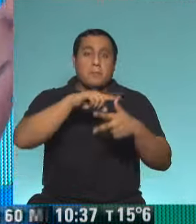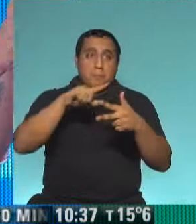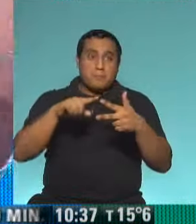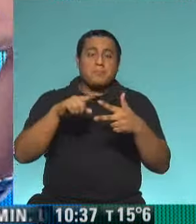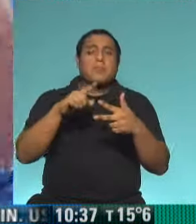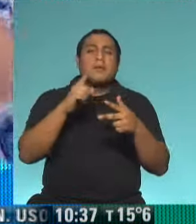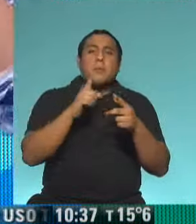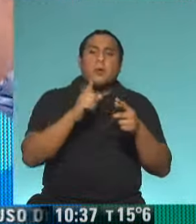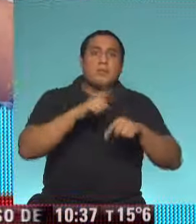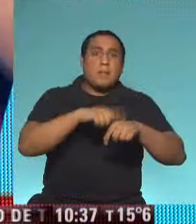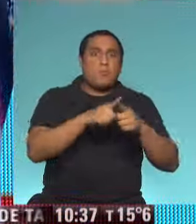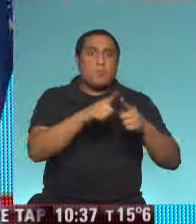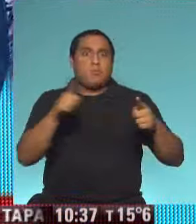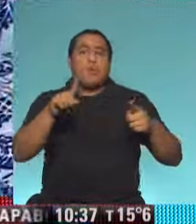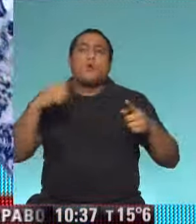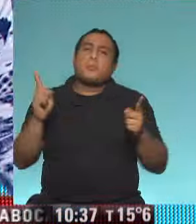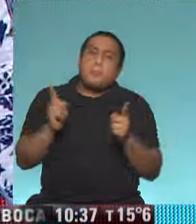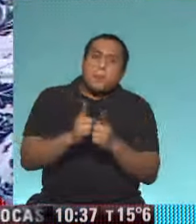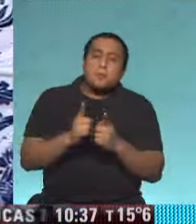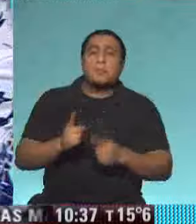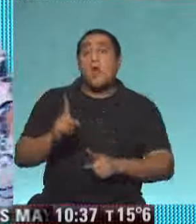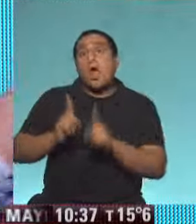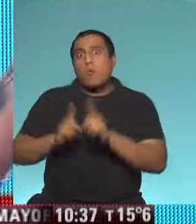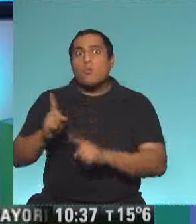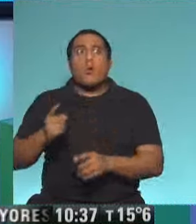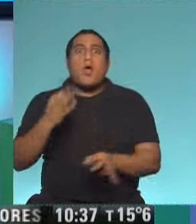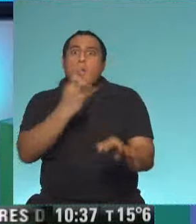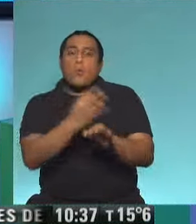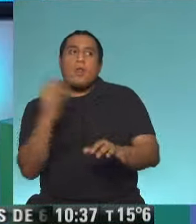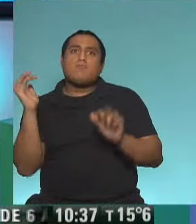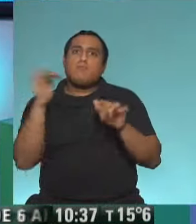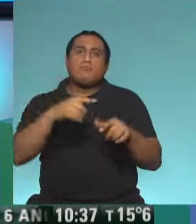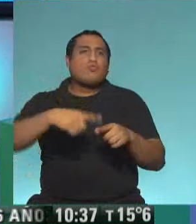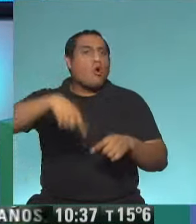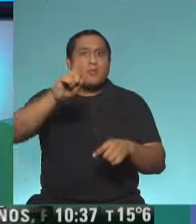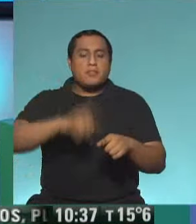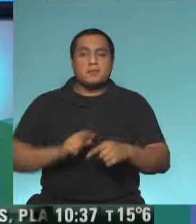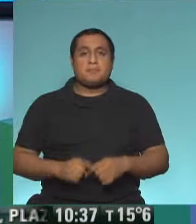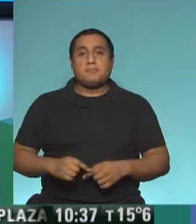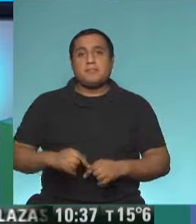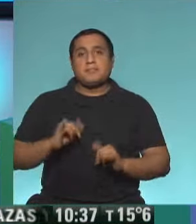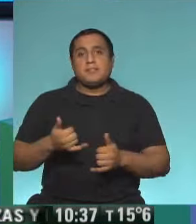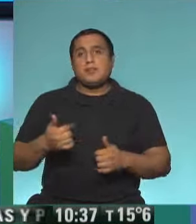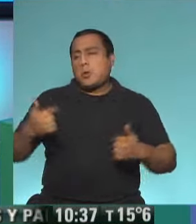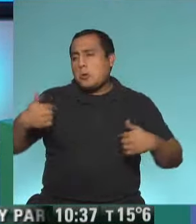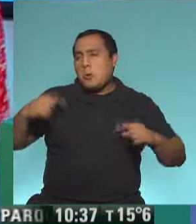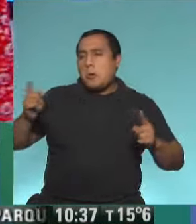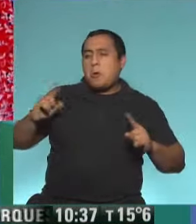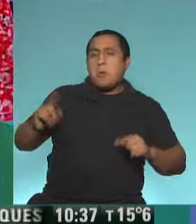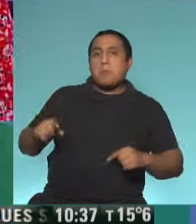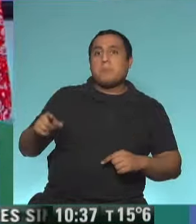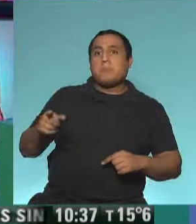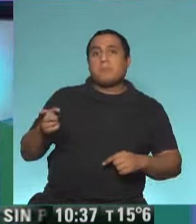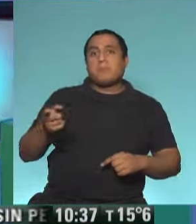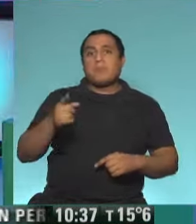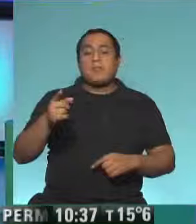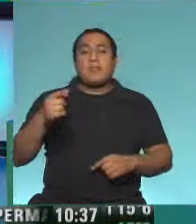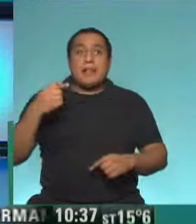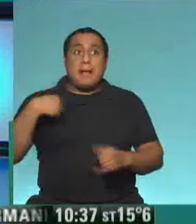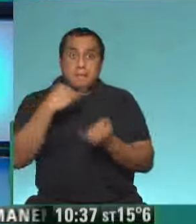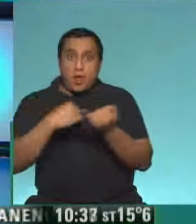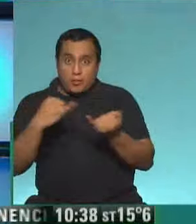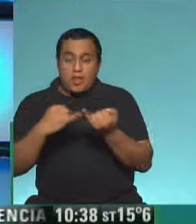¿Mm? Pero por ahí hay chicos que van todo el día a la escuela. Yo iba todo el día a la escuela. O sea, todo el día, yo también iba, sí, todo el día. Todo yo el no, media jornada. Y al mediodía tenía un recreo muy largo,